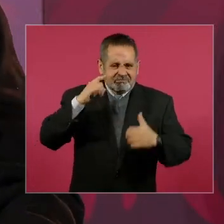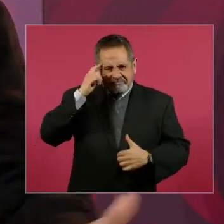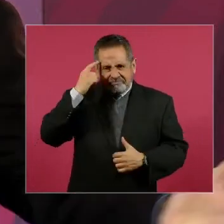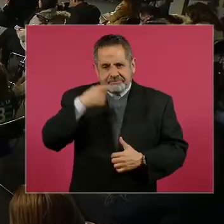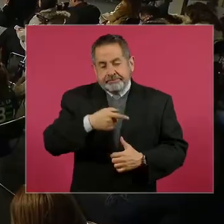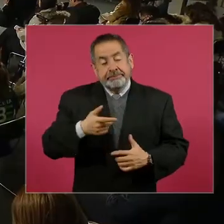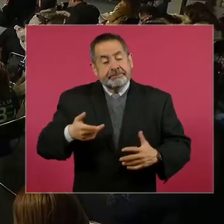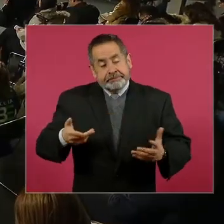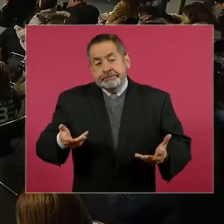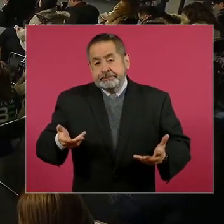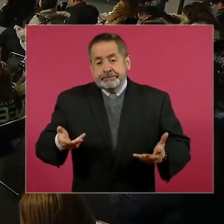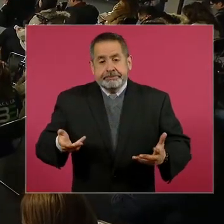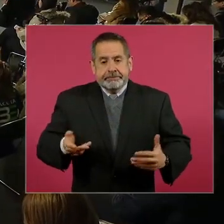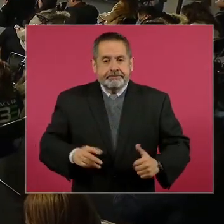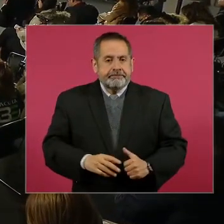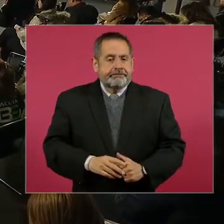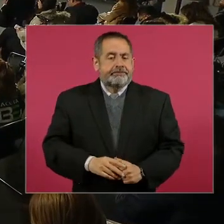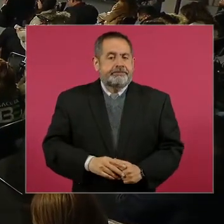porque antes